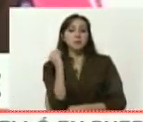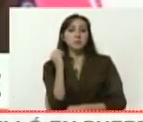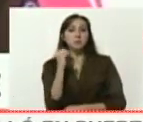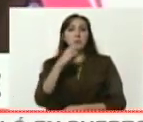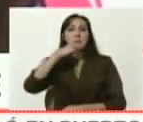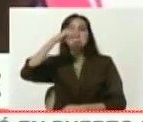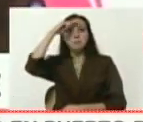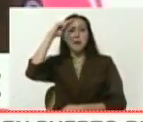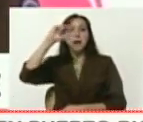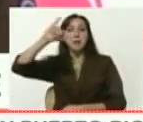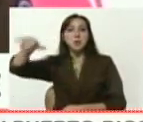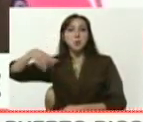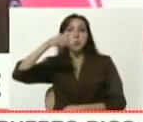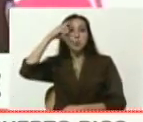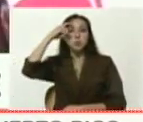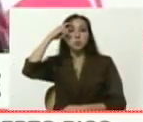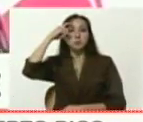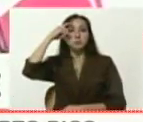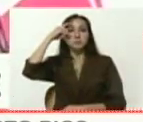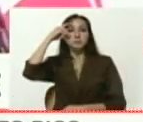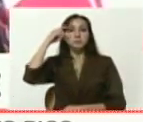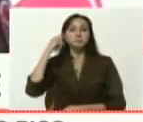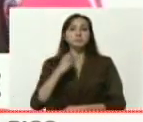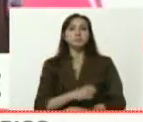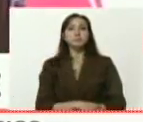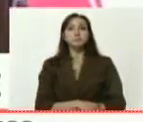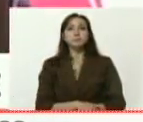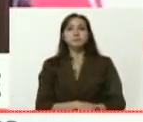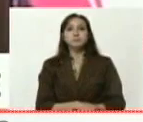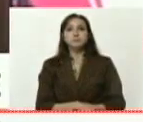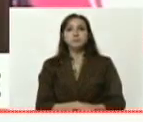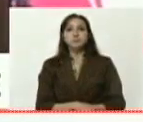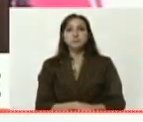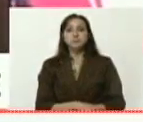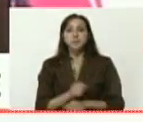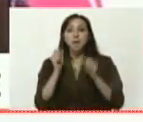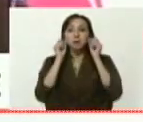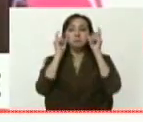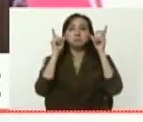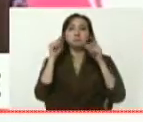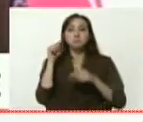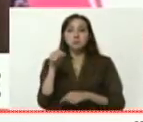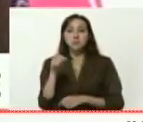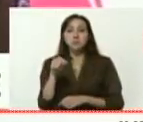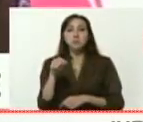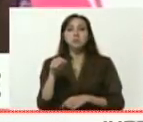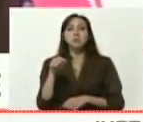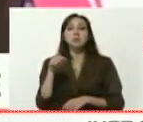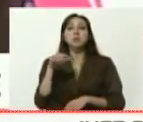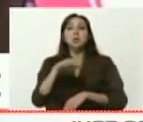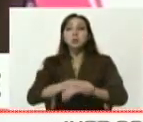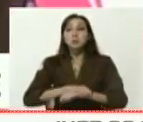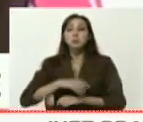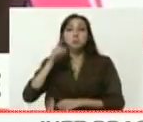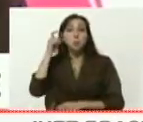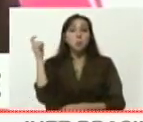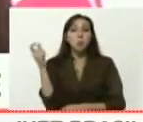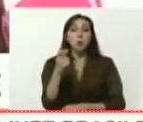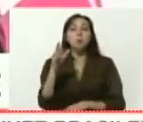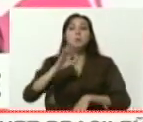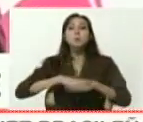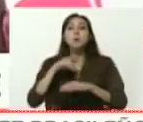Padre fue un catalizador en la toma de conciencia del pueblo. Este